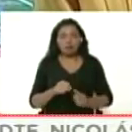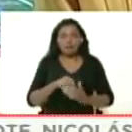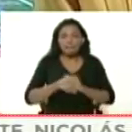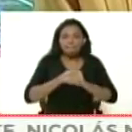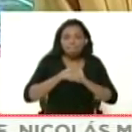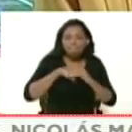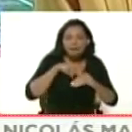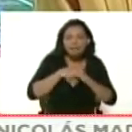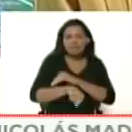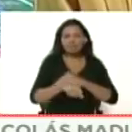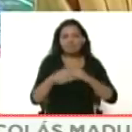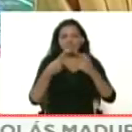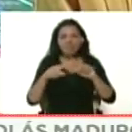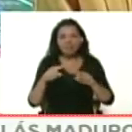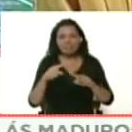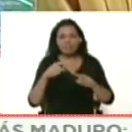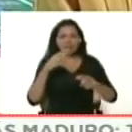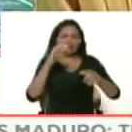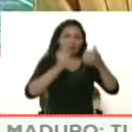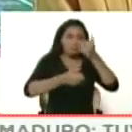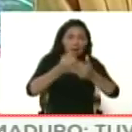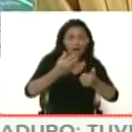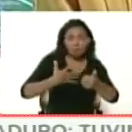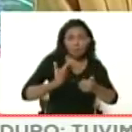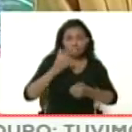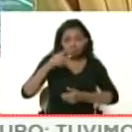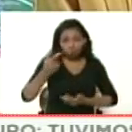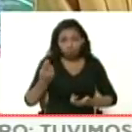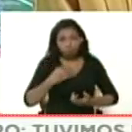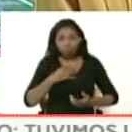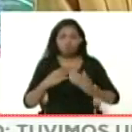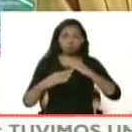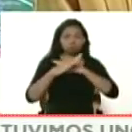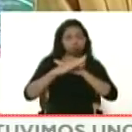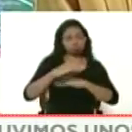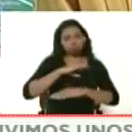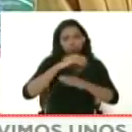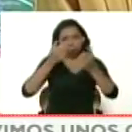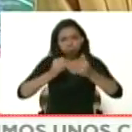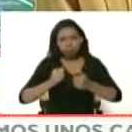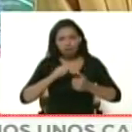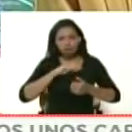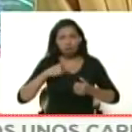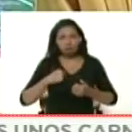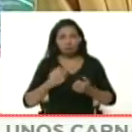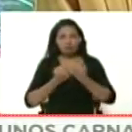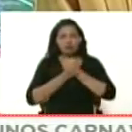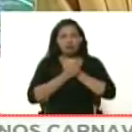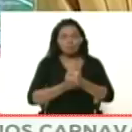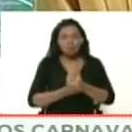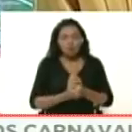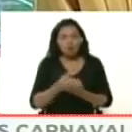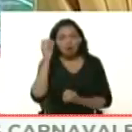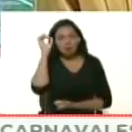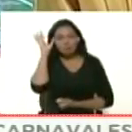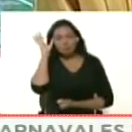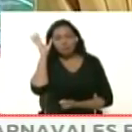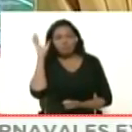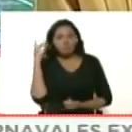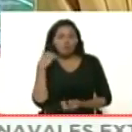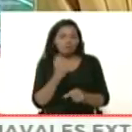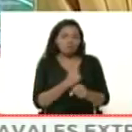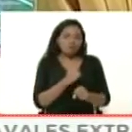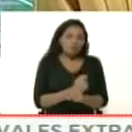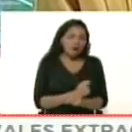otro muchachito? No pueden detenernos, la sanción no puede detener el amor, la creatividad, el